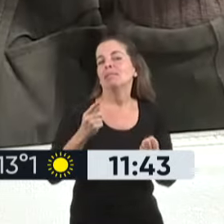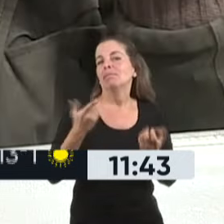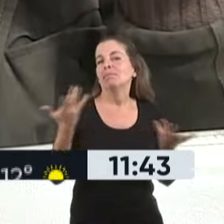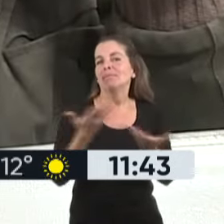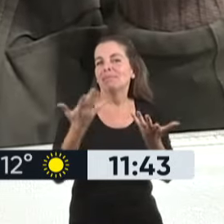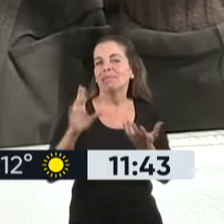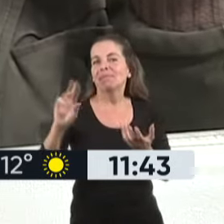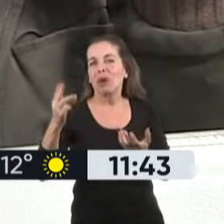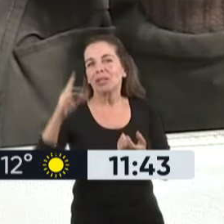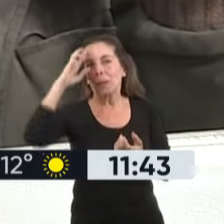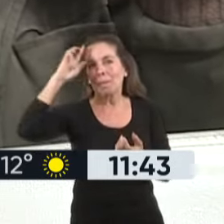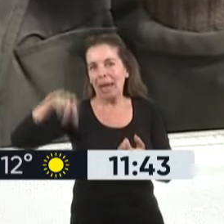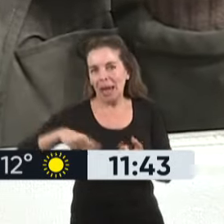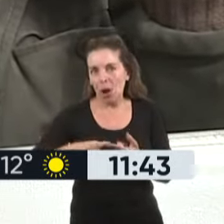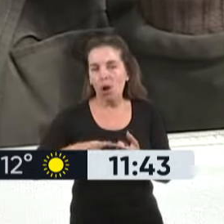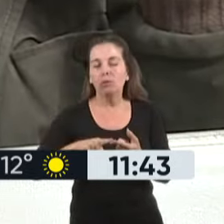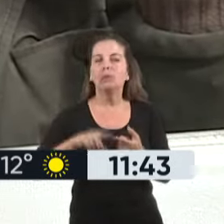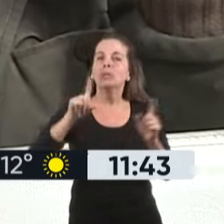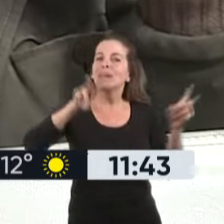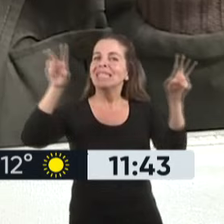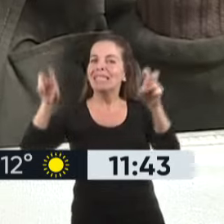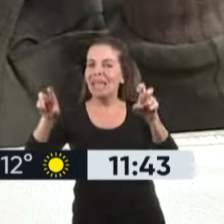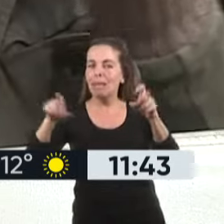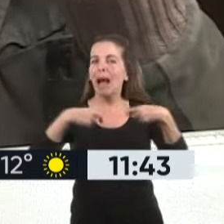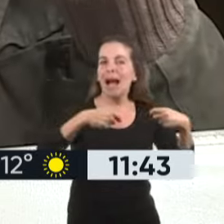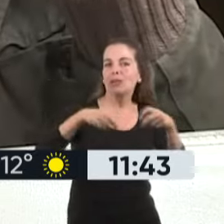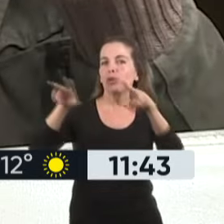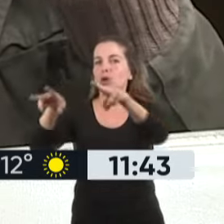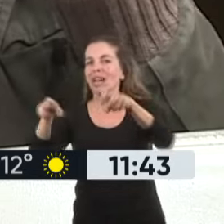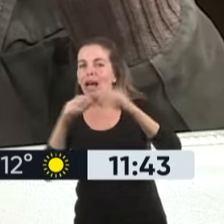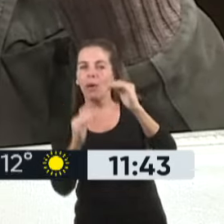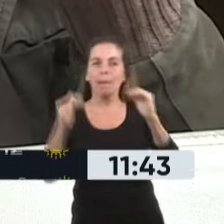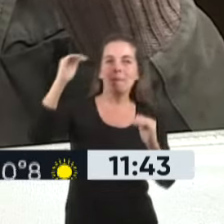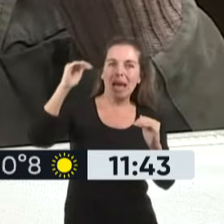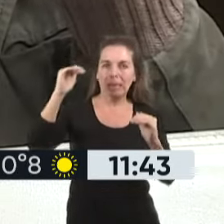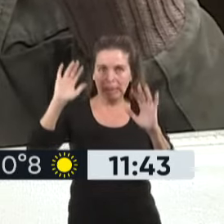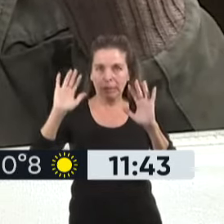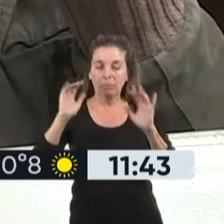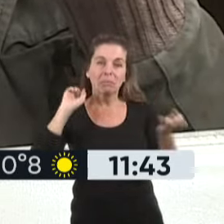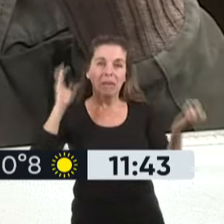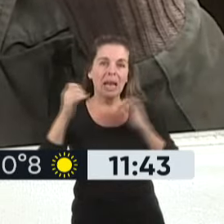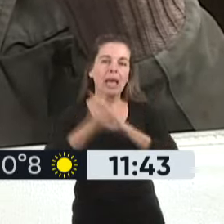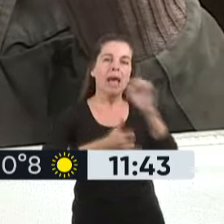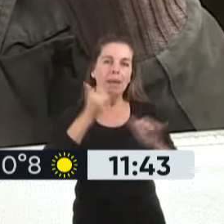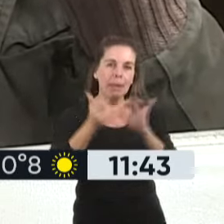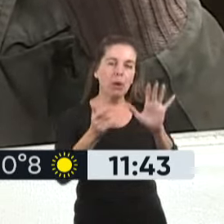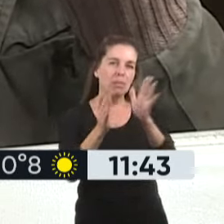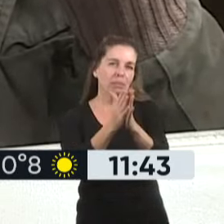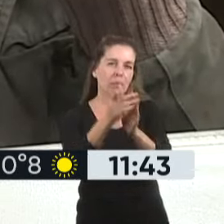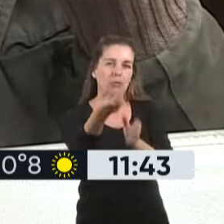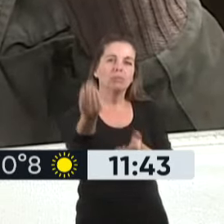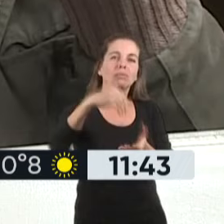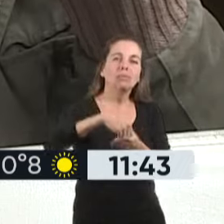Cristina Fernández de Kirchner, y hablaba de esto del superávit. Y más allá de que no haya dicho, quería que ampliaras un poco o explicitaras,